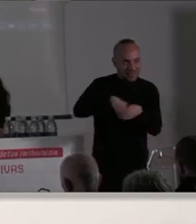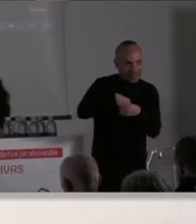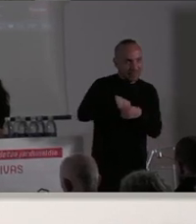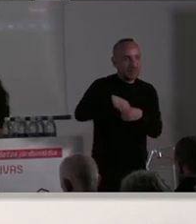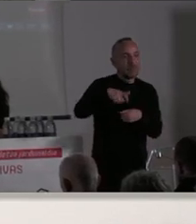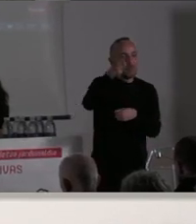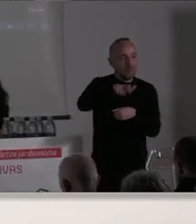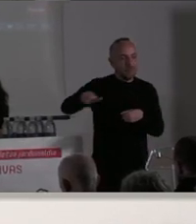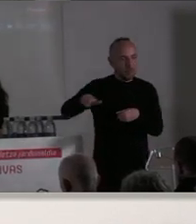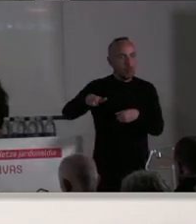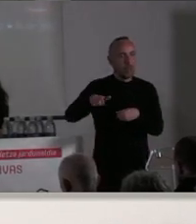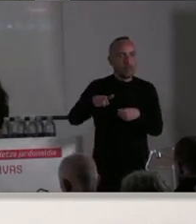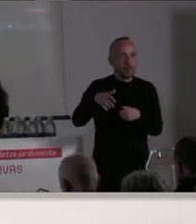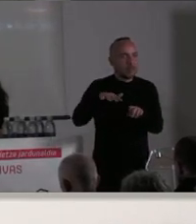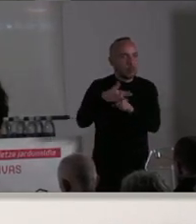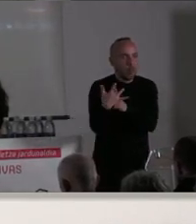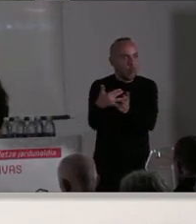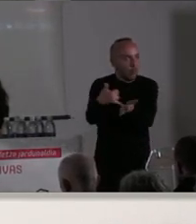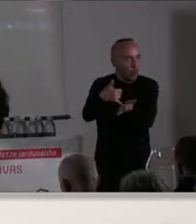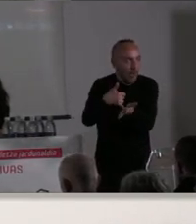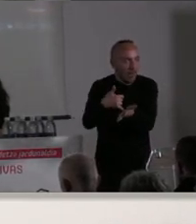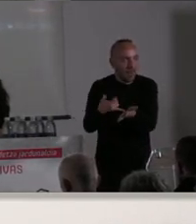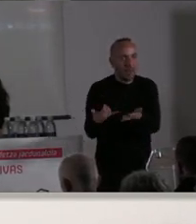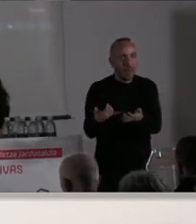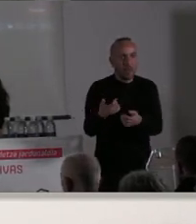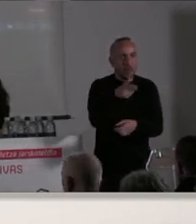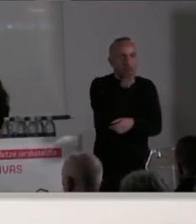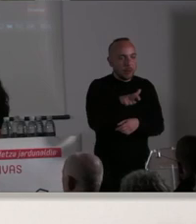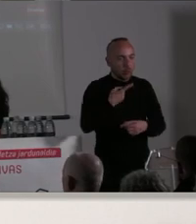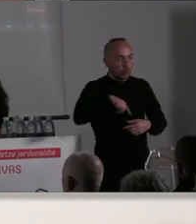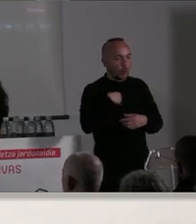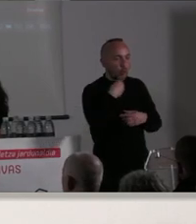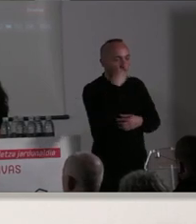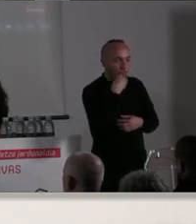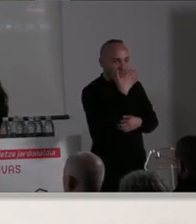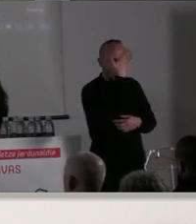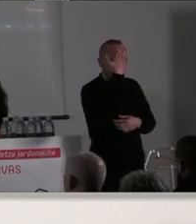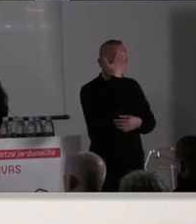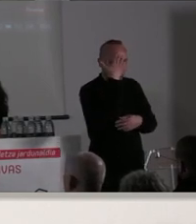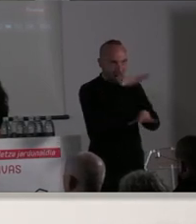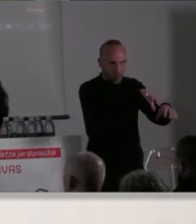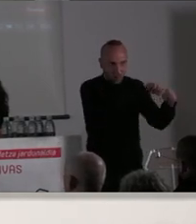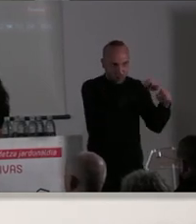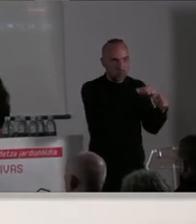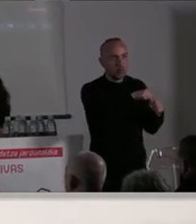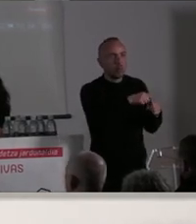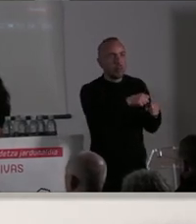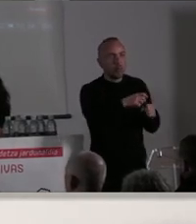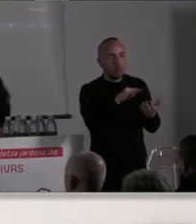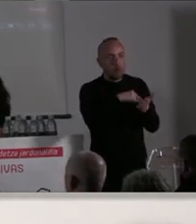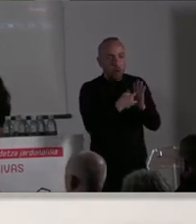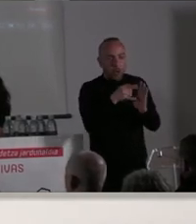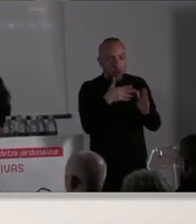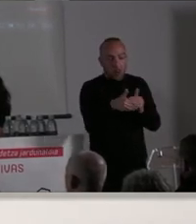de vulnerabilidad, para personas que estamos trabajando con jóvenes extuteladas, hay un proyecto que está incorporando